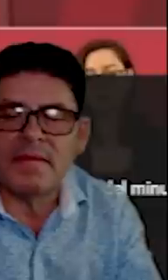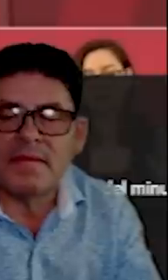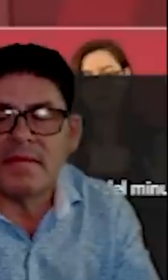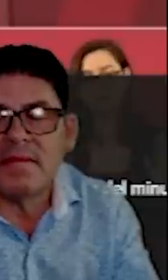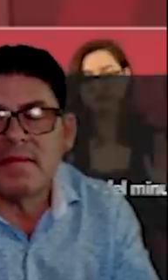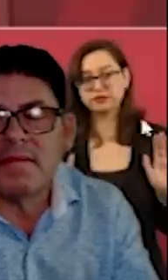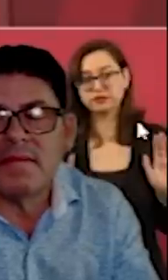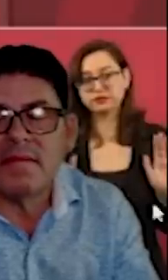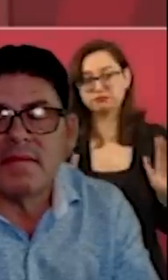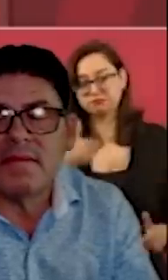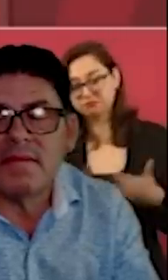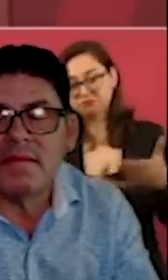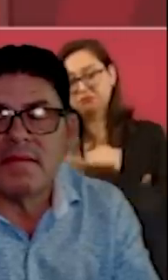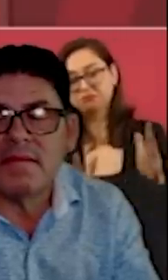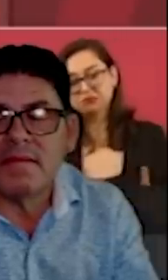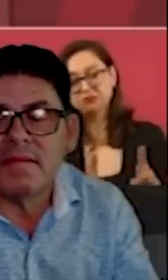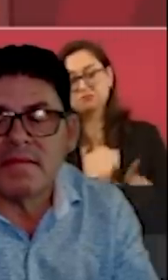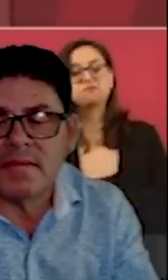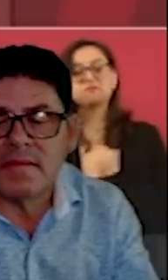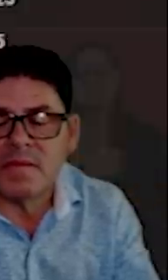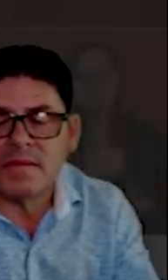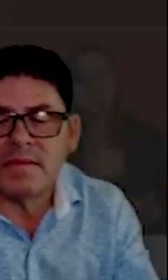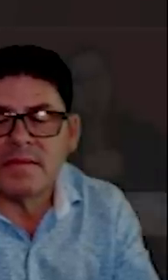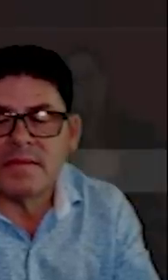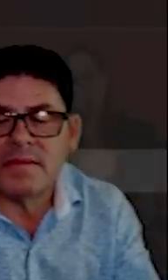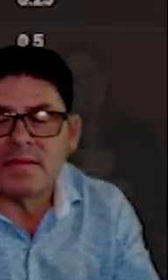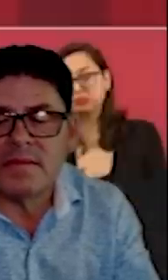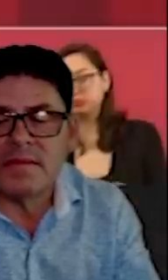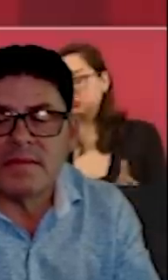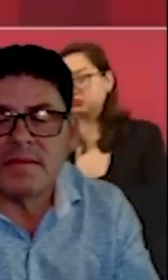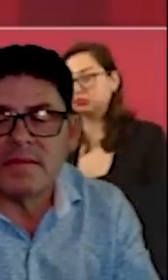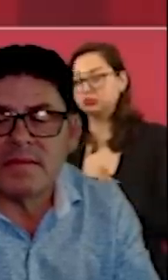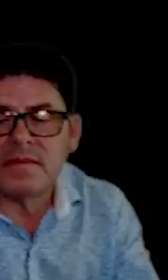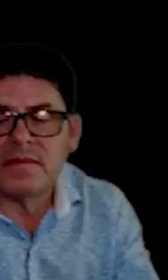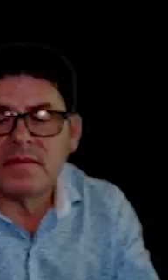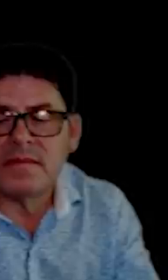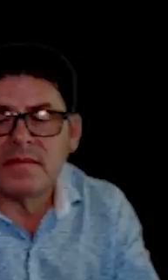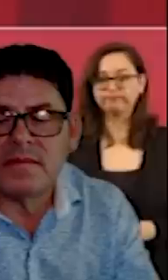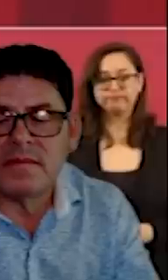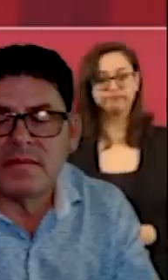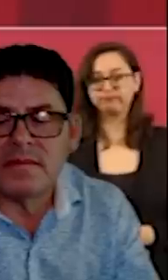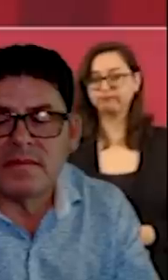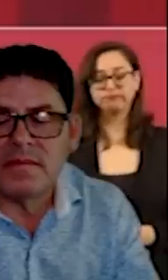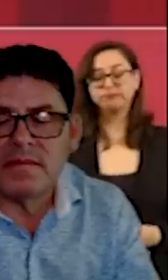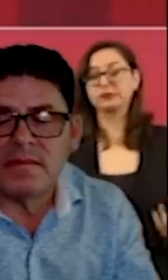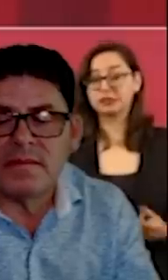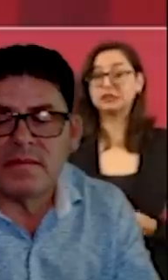afecten los partidos, que se consoliden. Necesitamos de las organizaciones políticas, se requiere